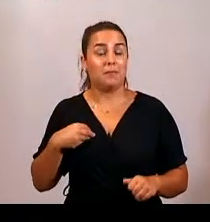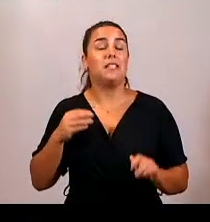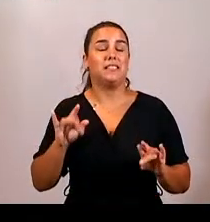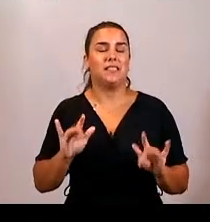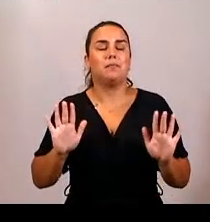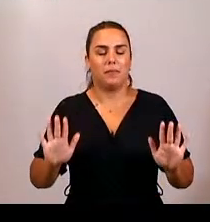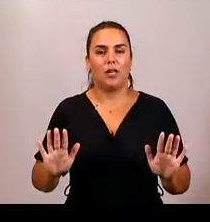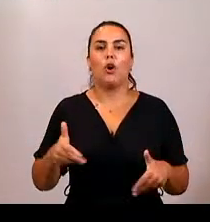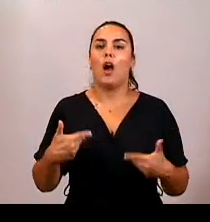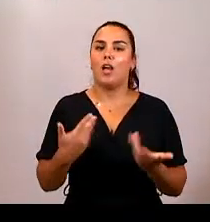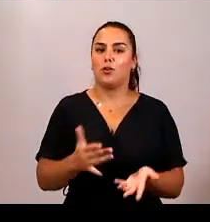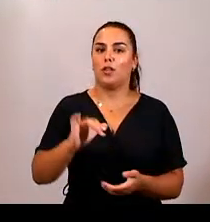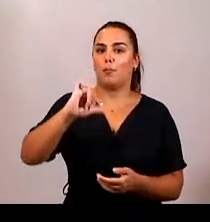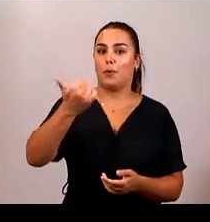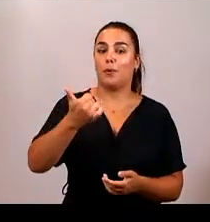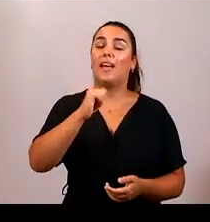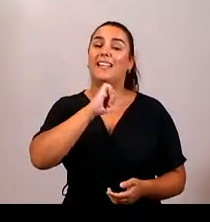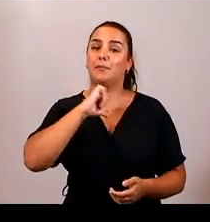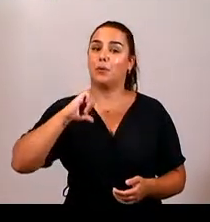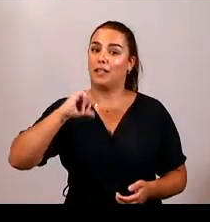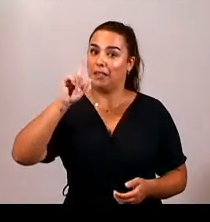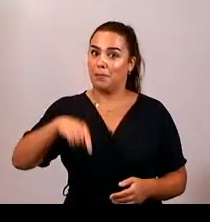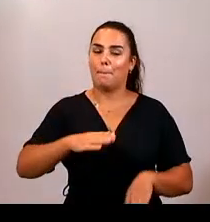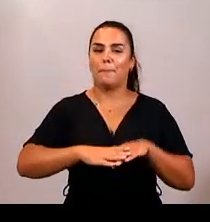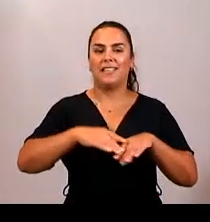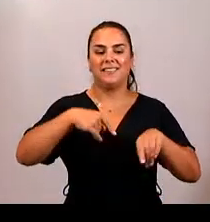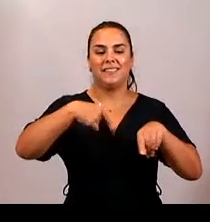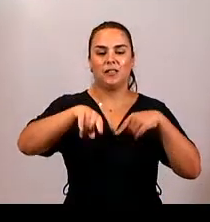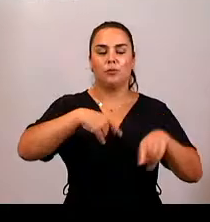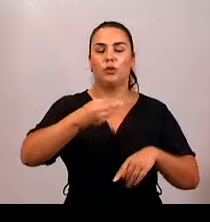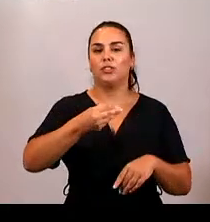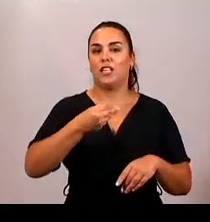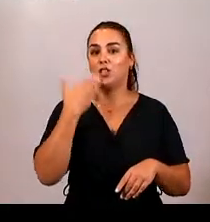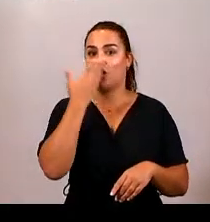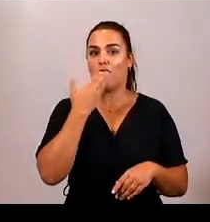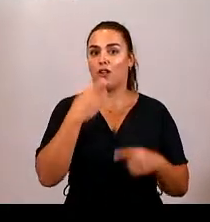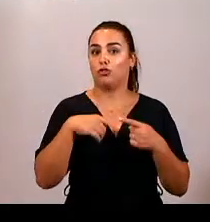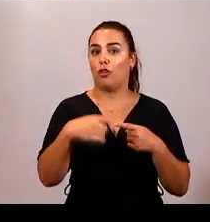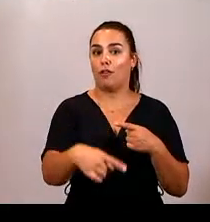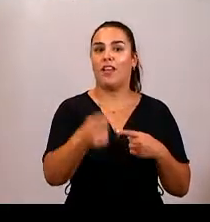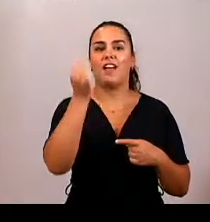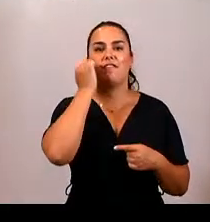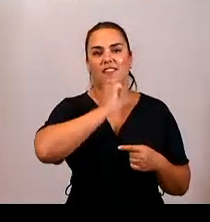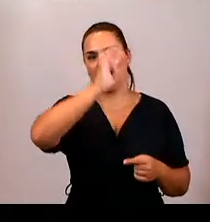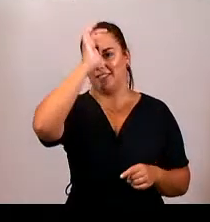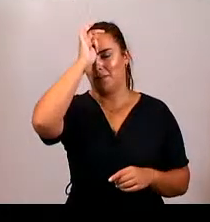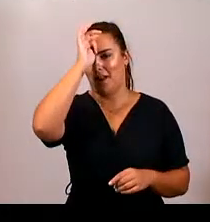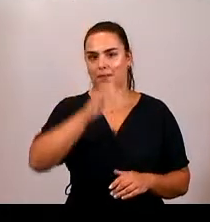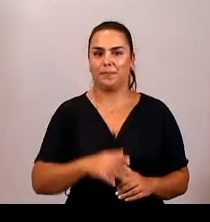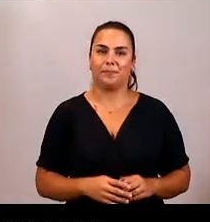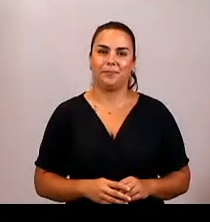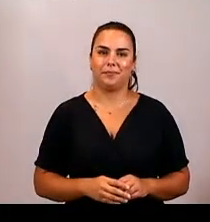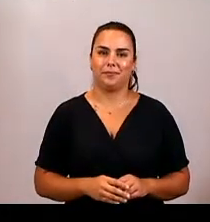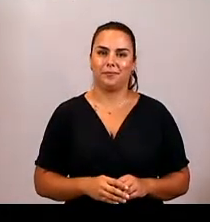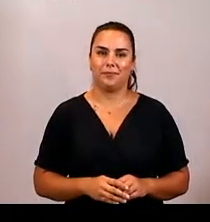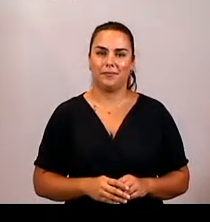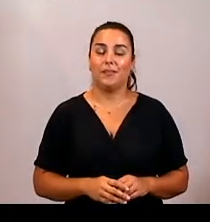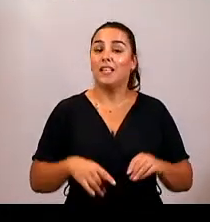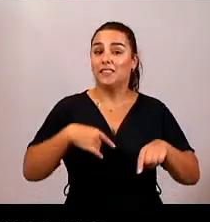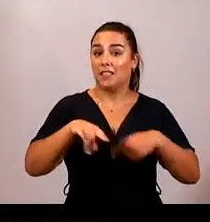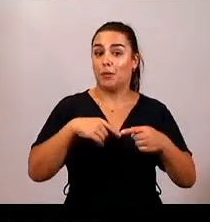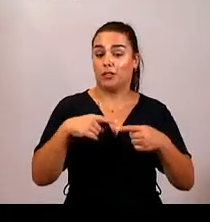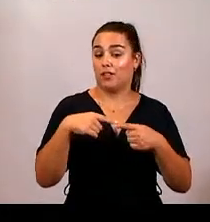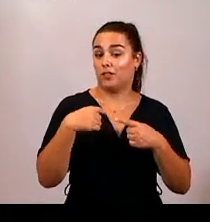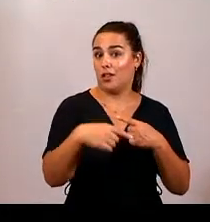aprobado las ayudas individualizadas para el transporte escolar diario y de fin de semana. En el caso del transporte